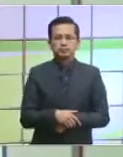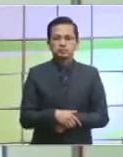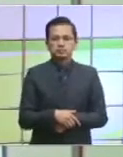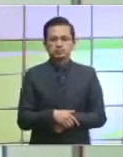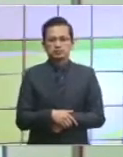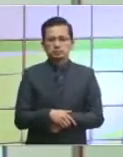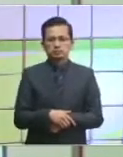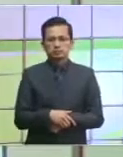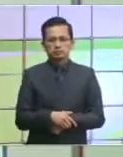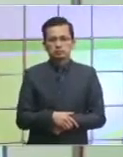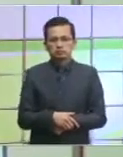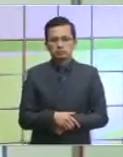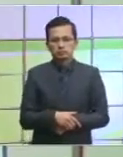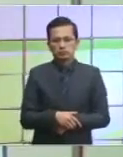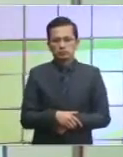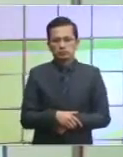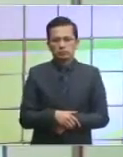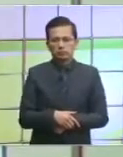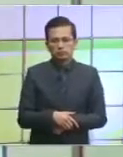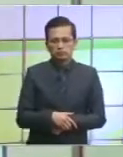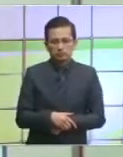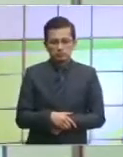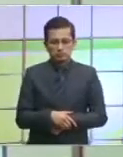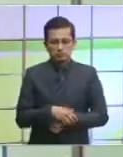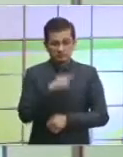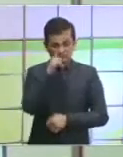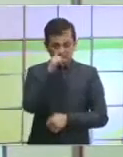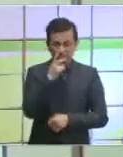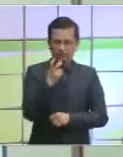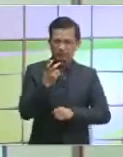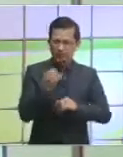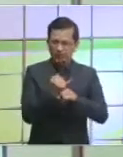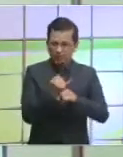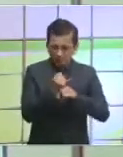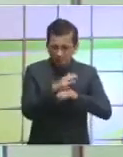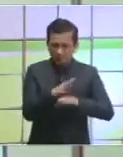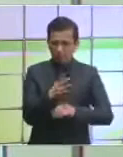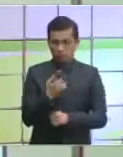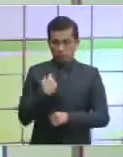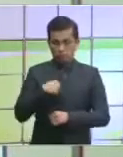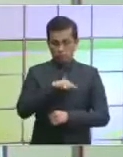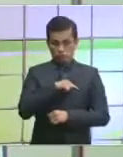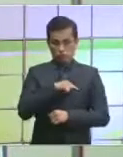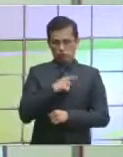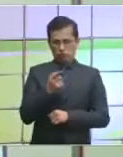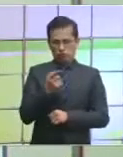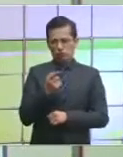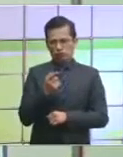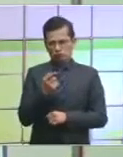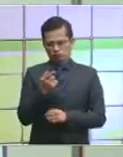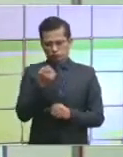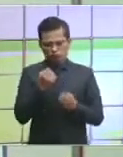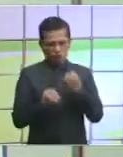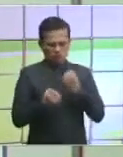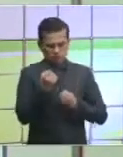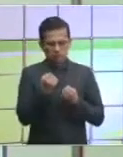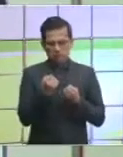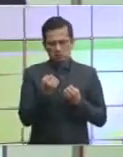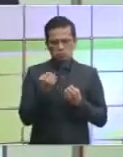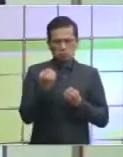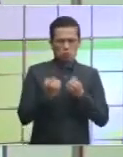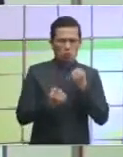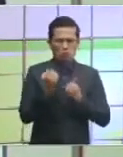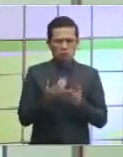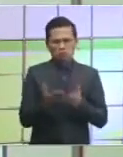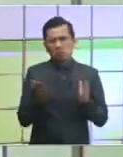está aprovechando cómo se está utilizando la información que nosotros como jueces abiertos vamos a suponer que